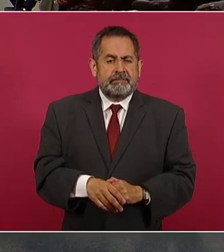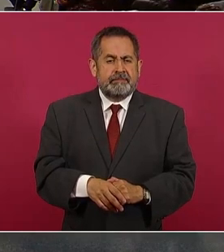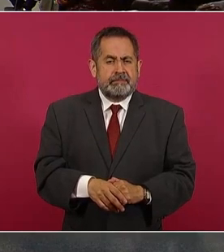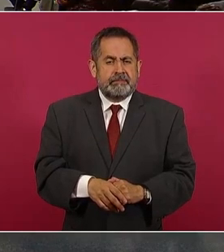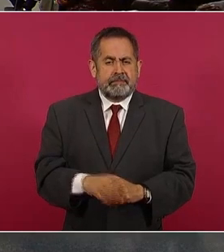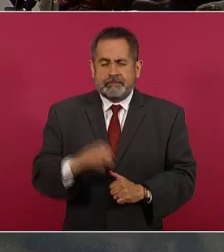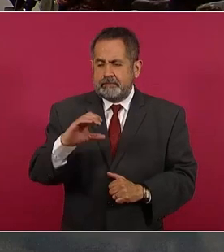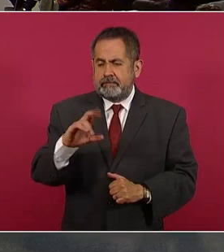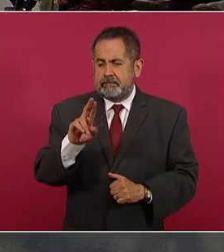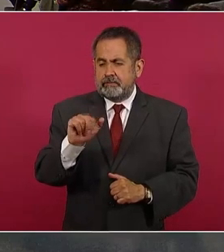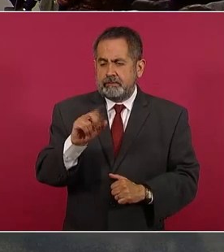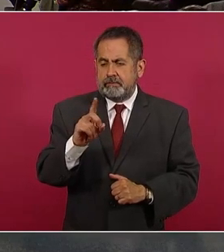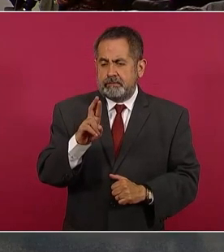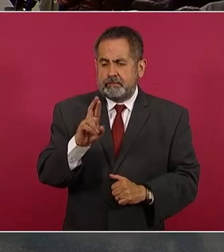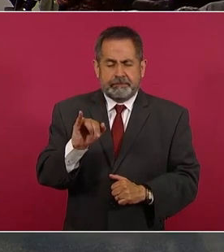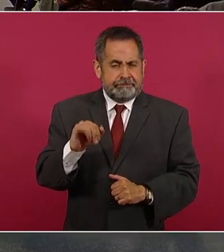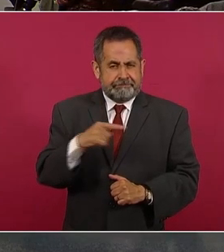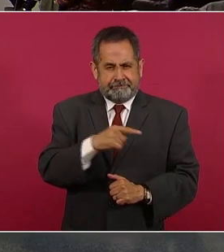Cuadri